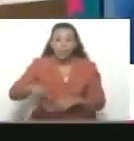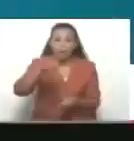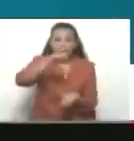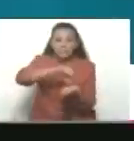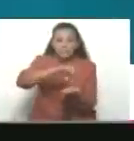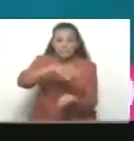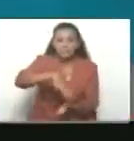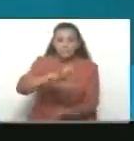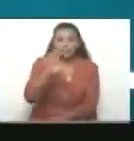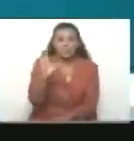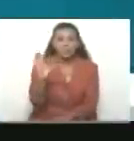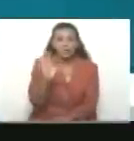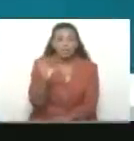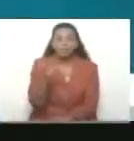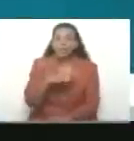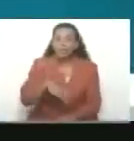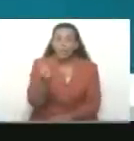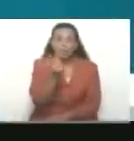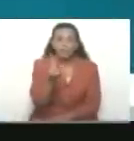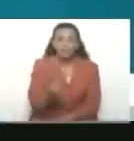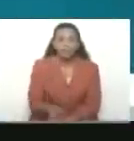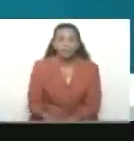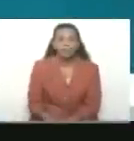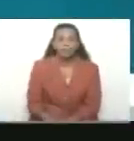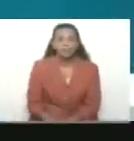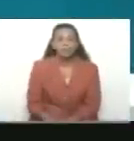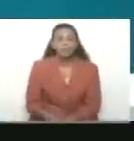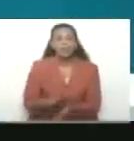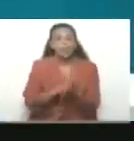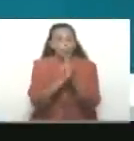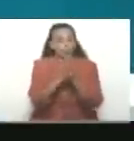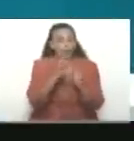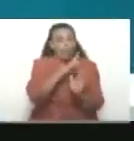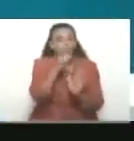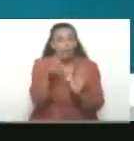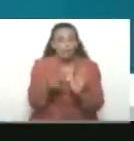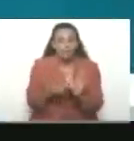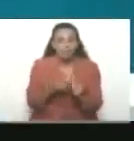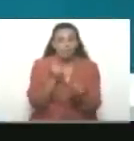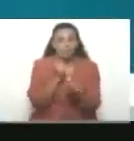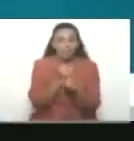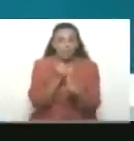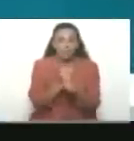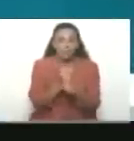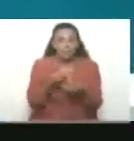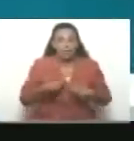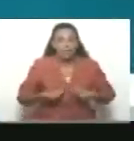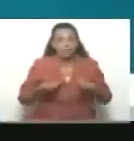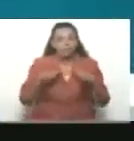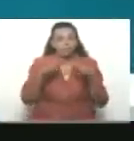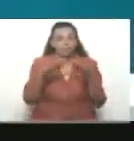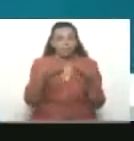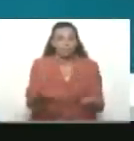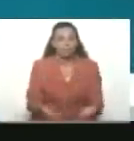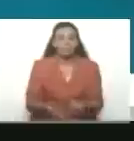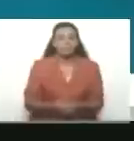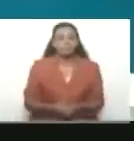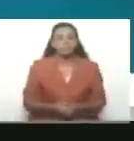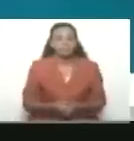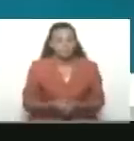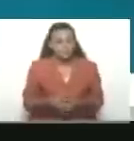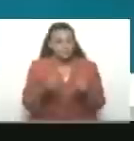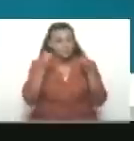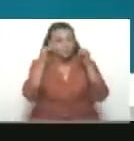país obra terminada obra completada obra entregada obra